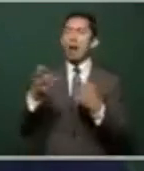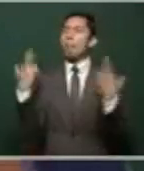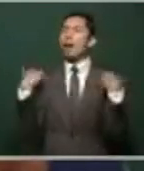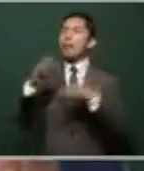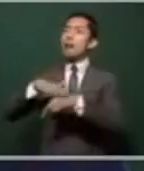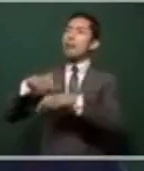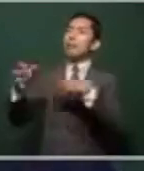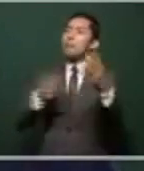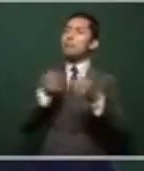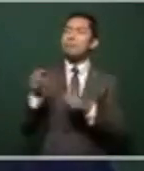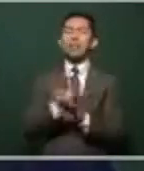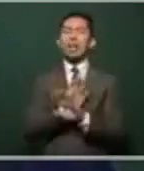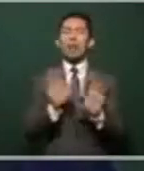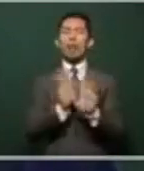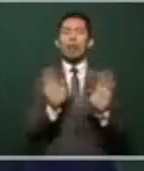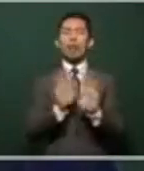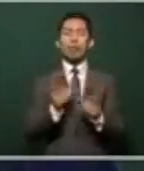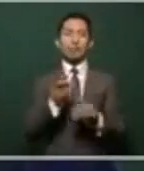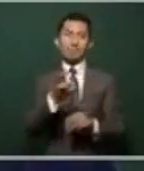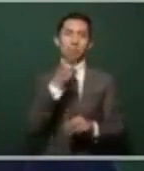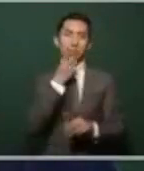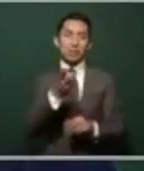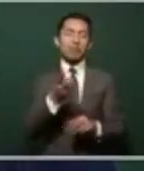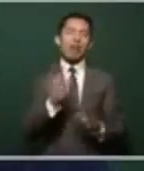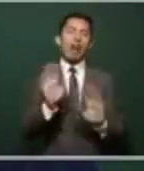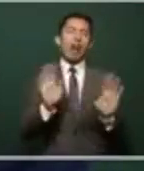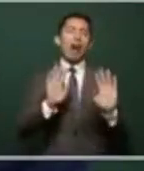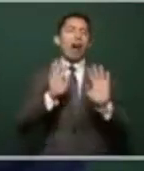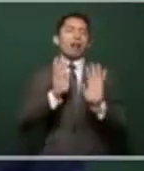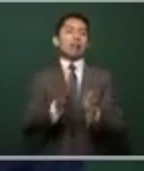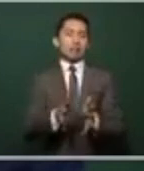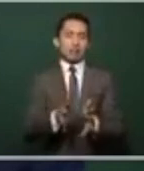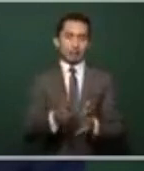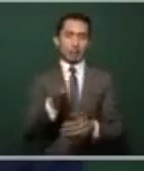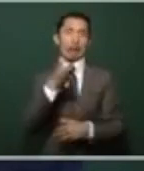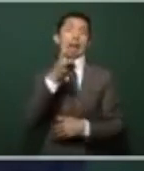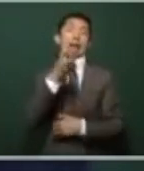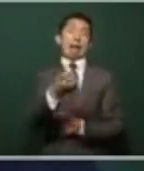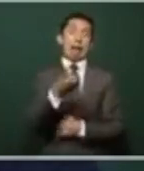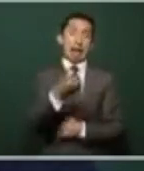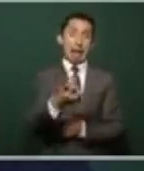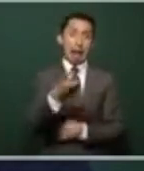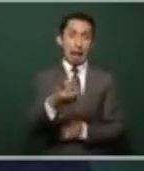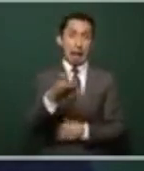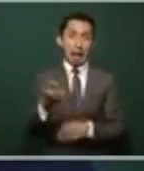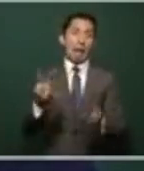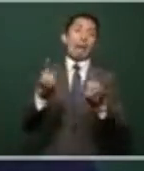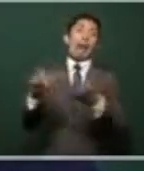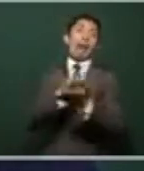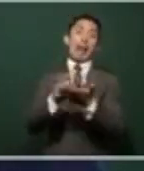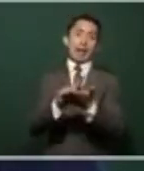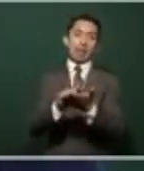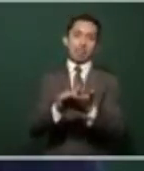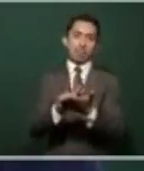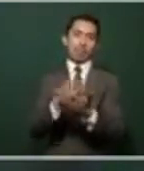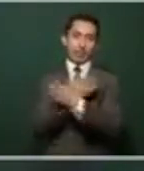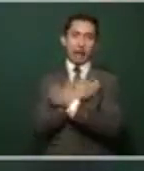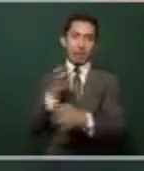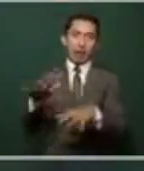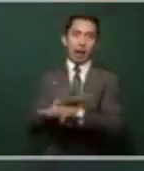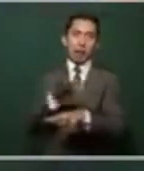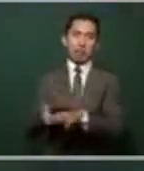Ese era el propósito. Eso es lo que contempla la mal llamada reforma educativa,